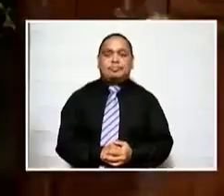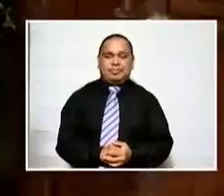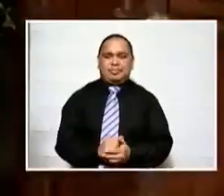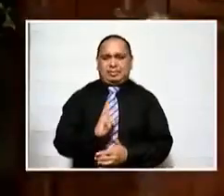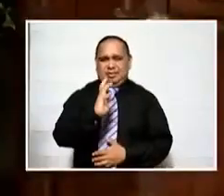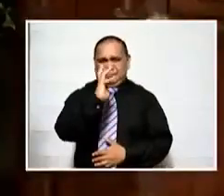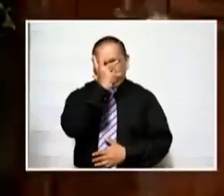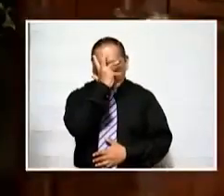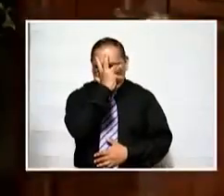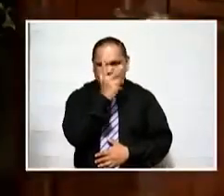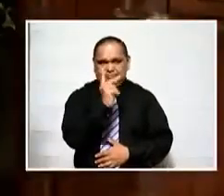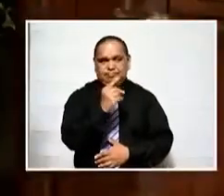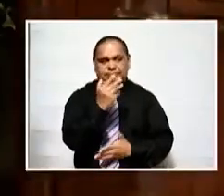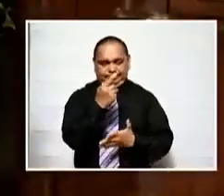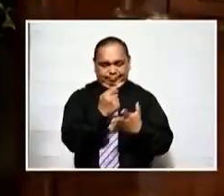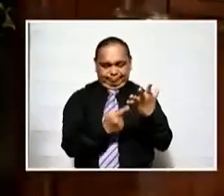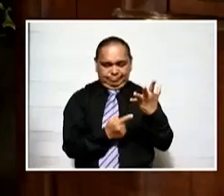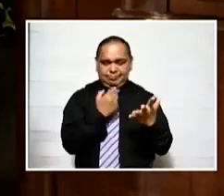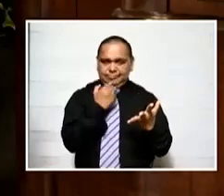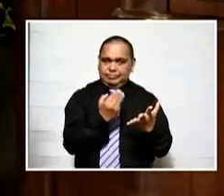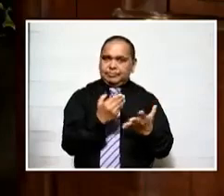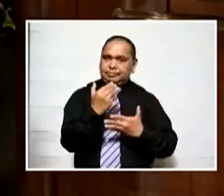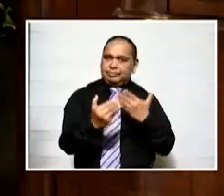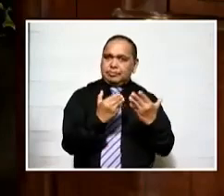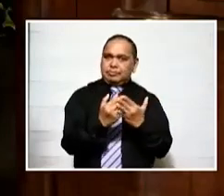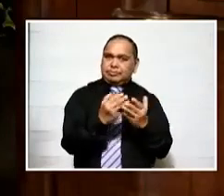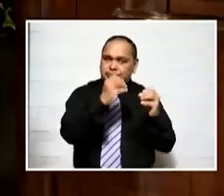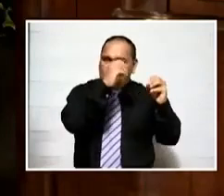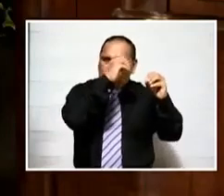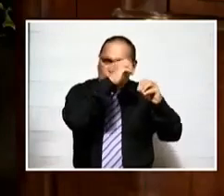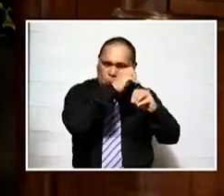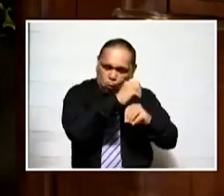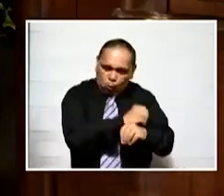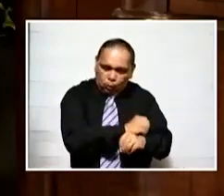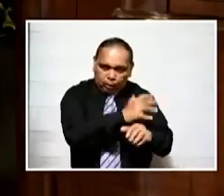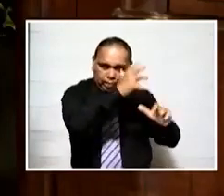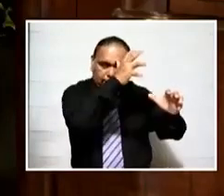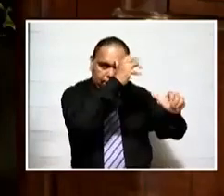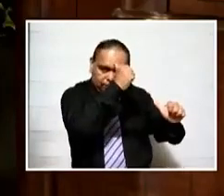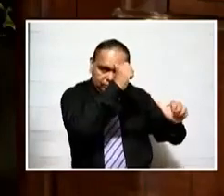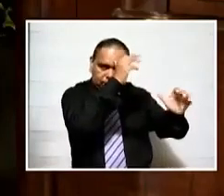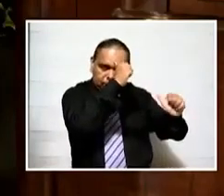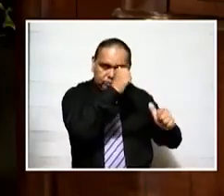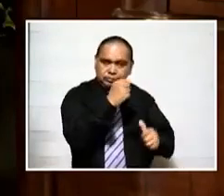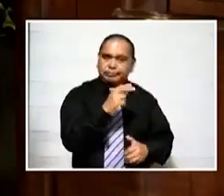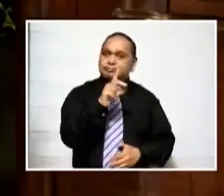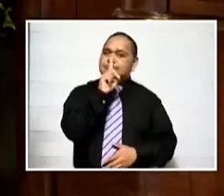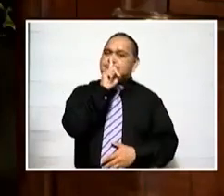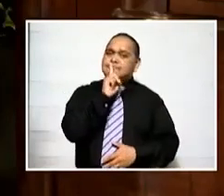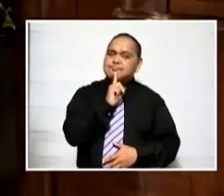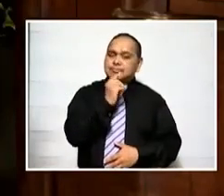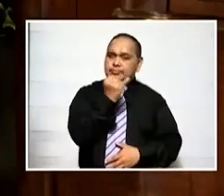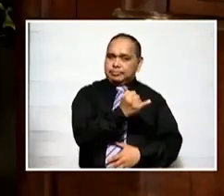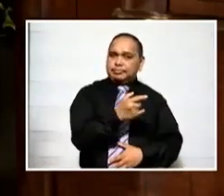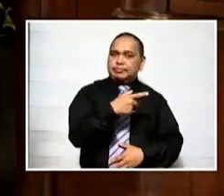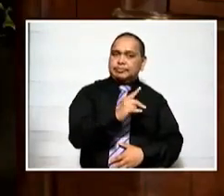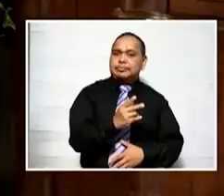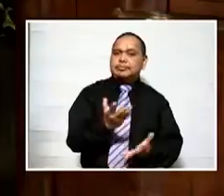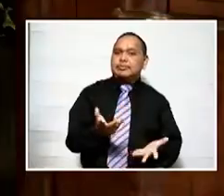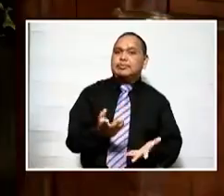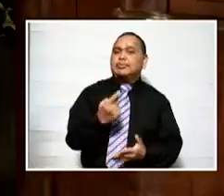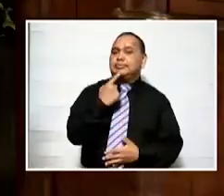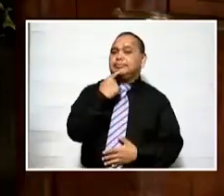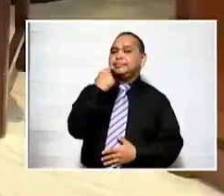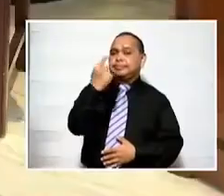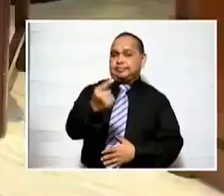vergüenza, porque no está justificado que te vayas en lo oscurito a hacer acuerdos, pero además este tipo de acuerdos que tanto Lo lastiman, ideal ¿no?